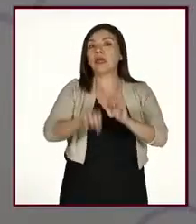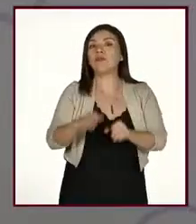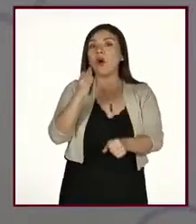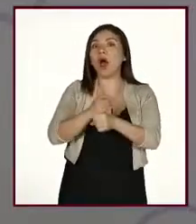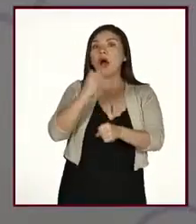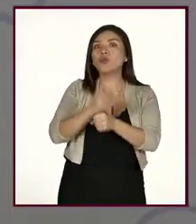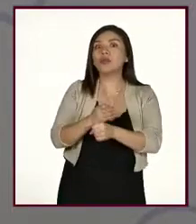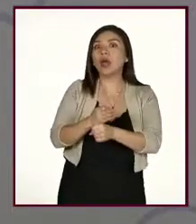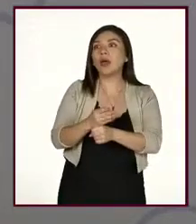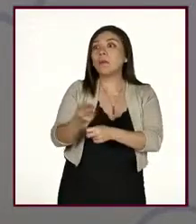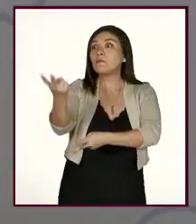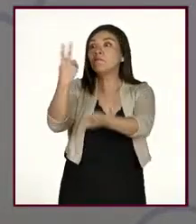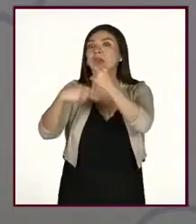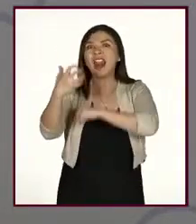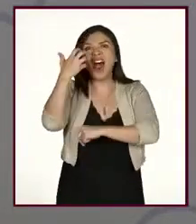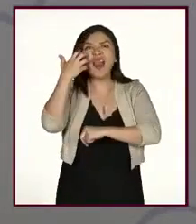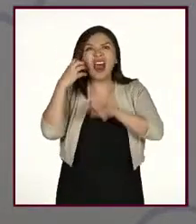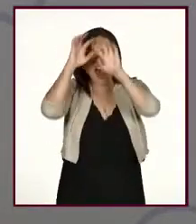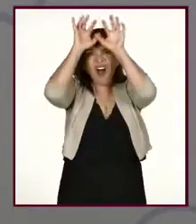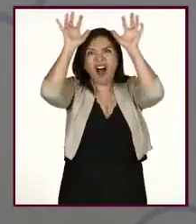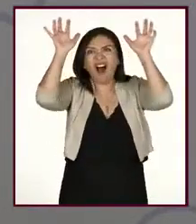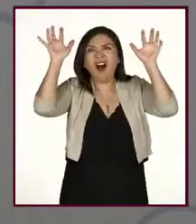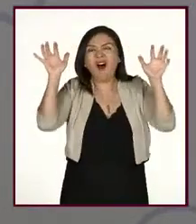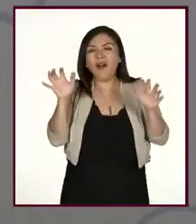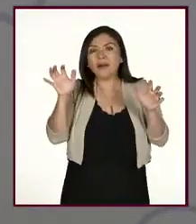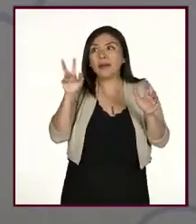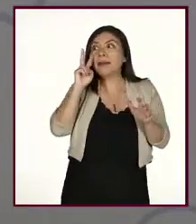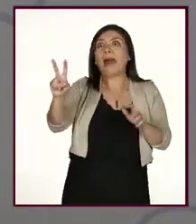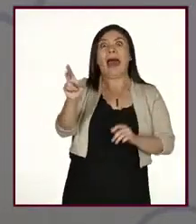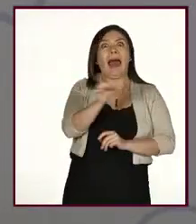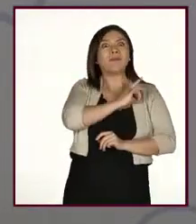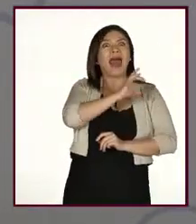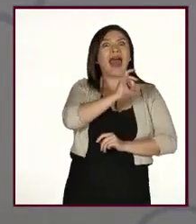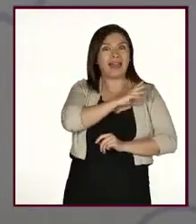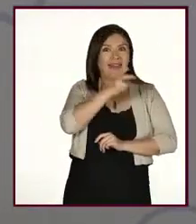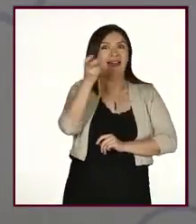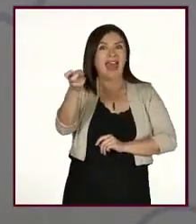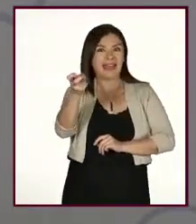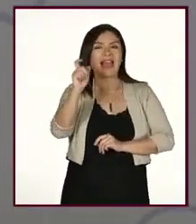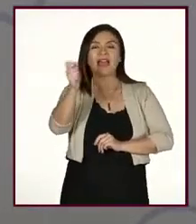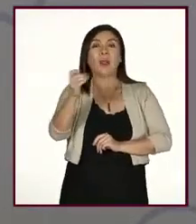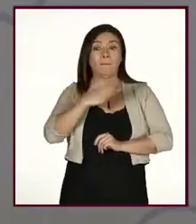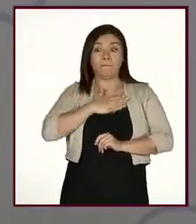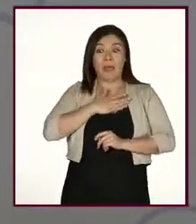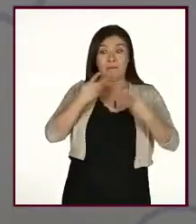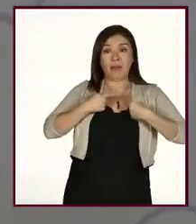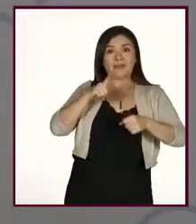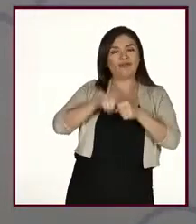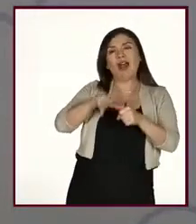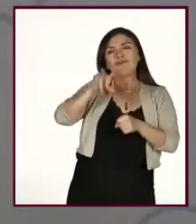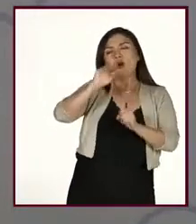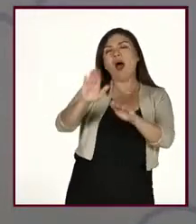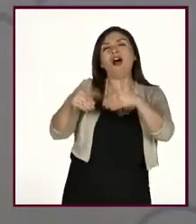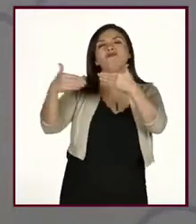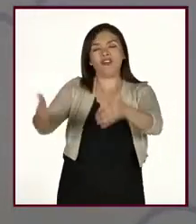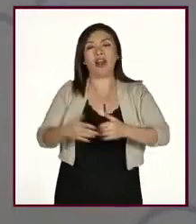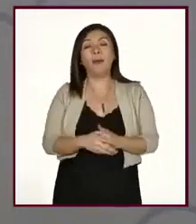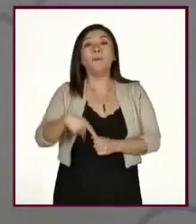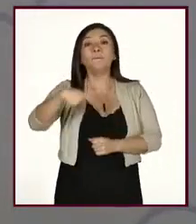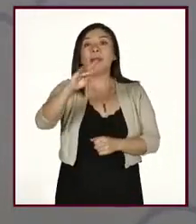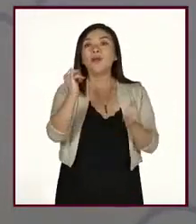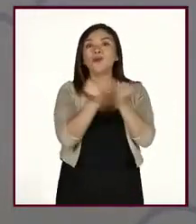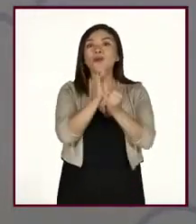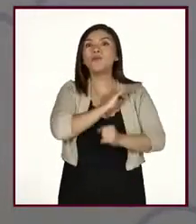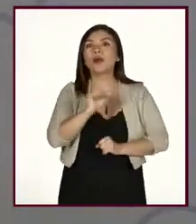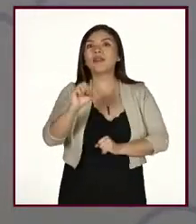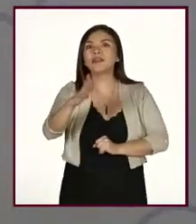entra un león al set, ¿sí? Entonces será como tal este factor externo, pero también tenemos la capacidad de generar